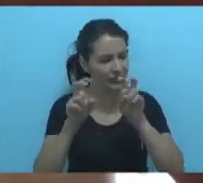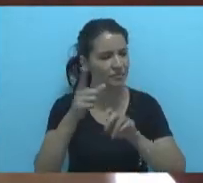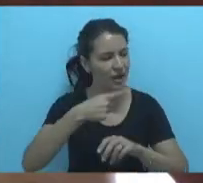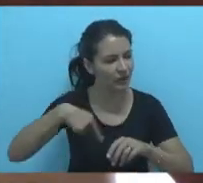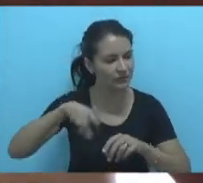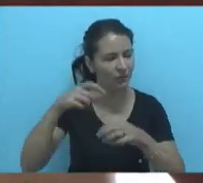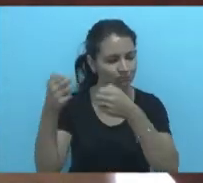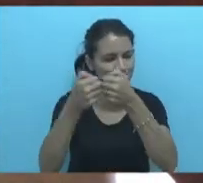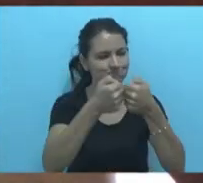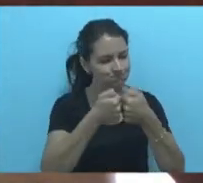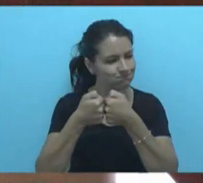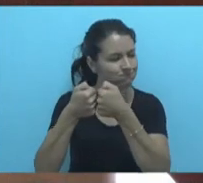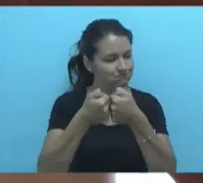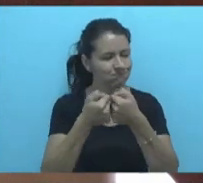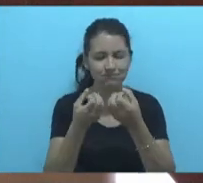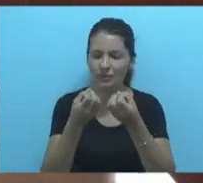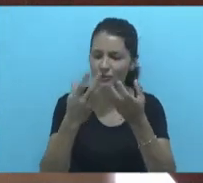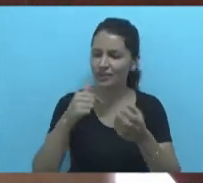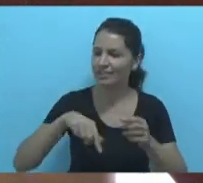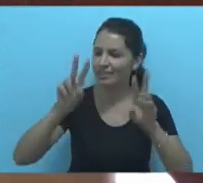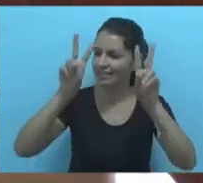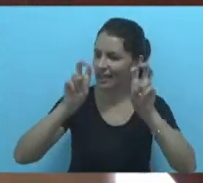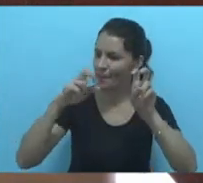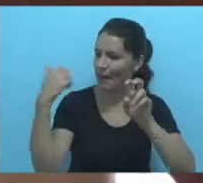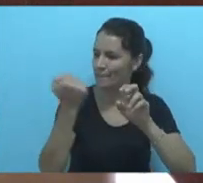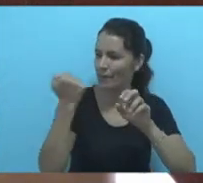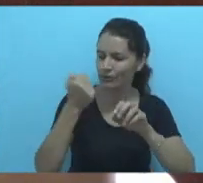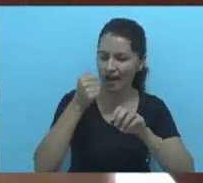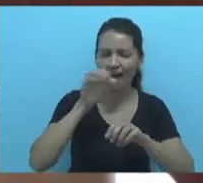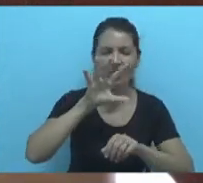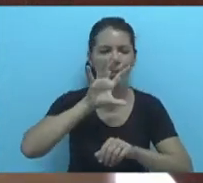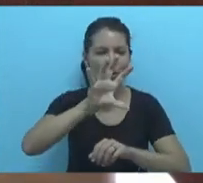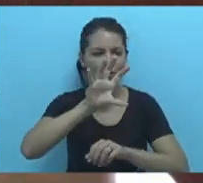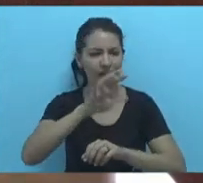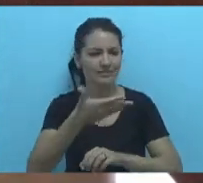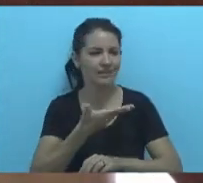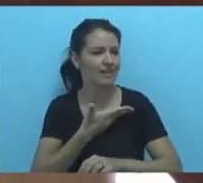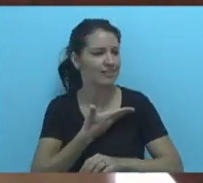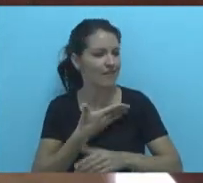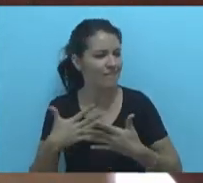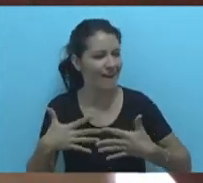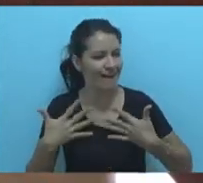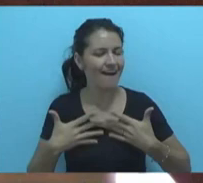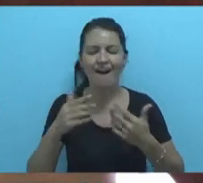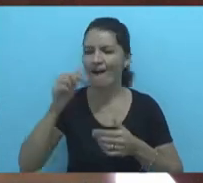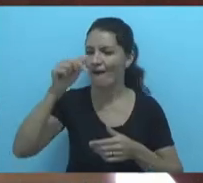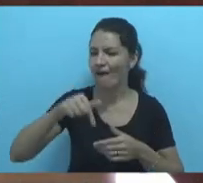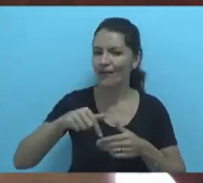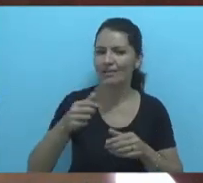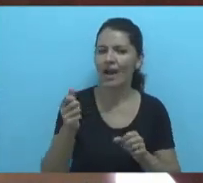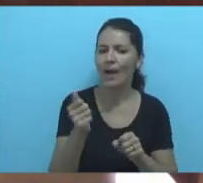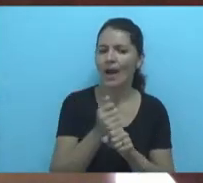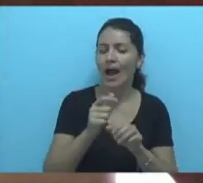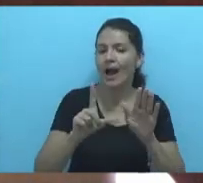de acuerdo y este es un tema muy importante para nuestra provincia. Estamos en el día de hoy aprobando la ampliación